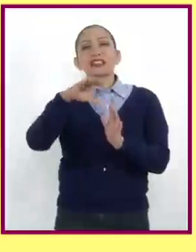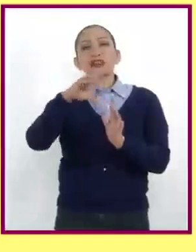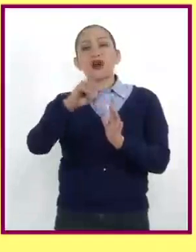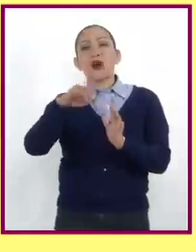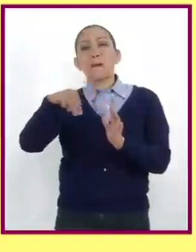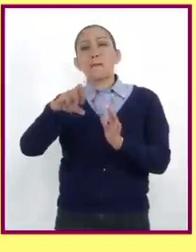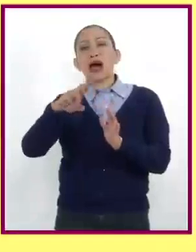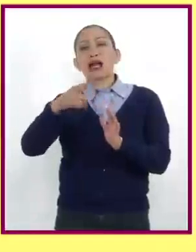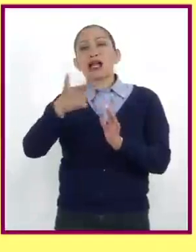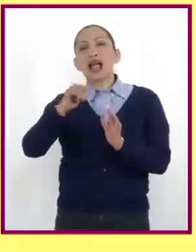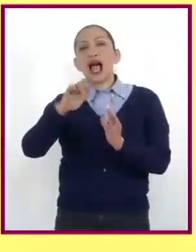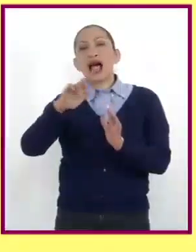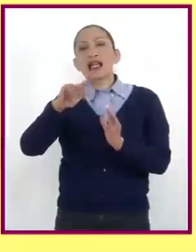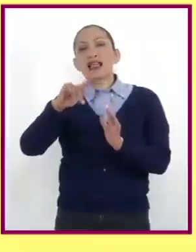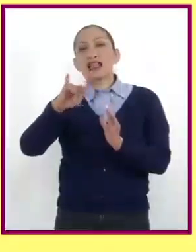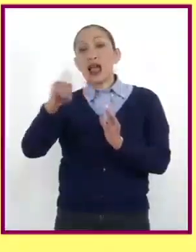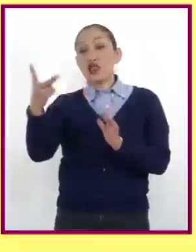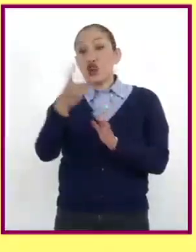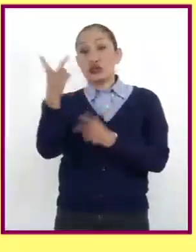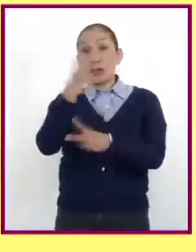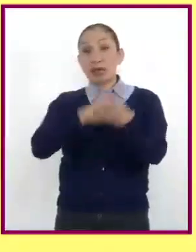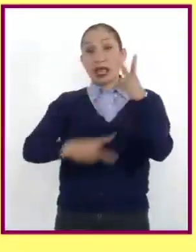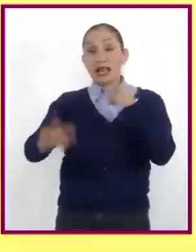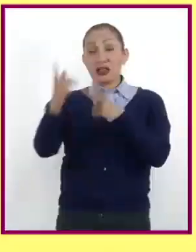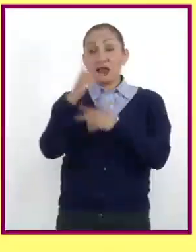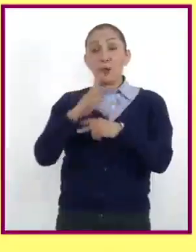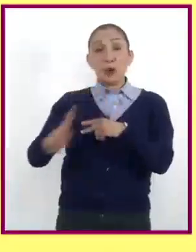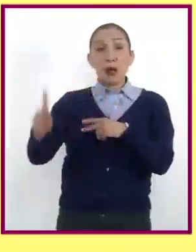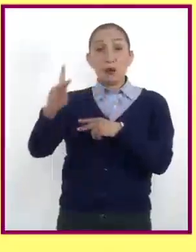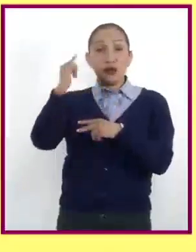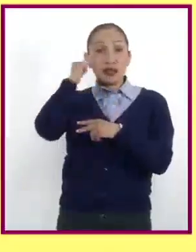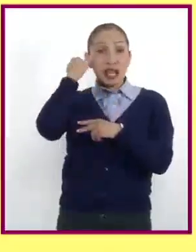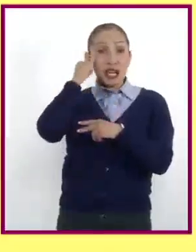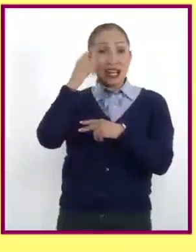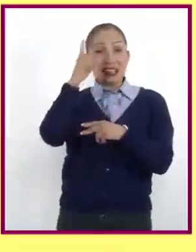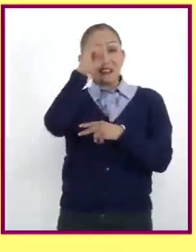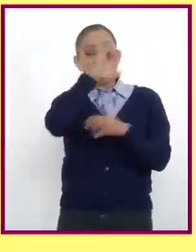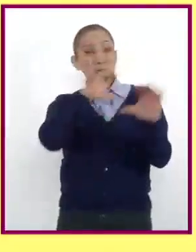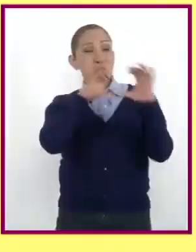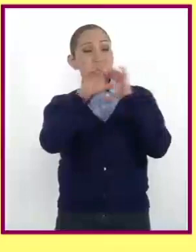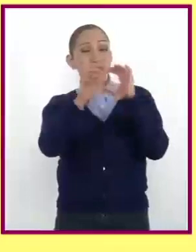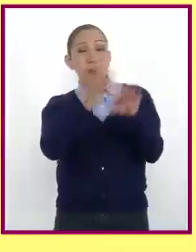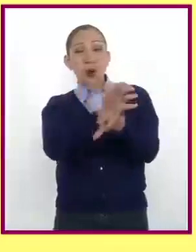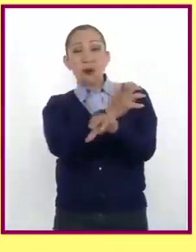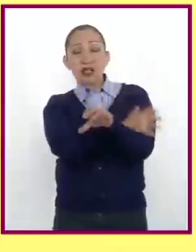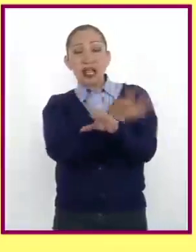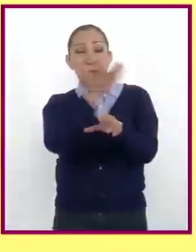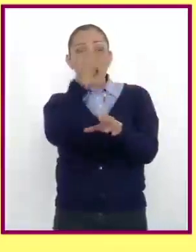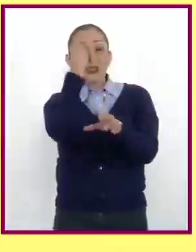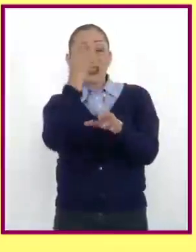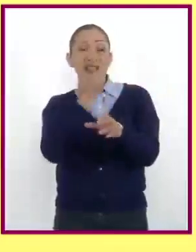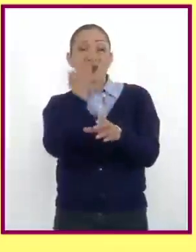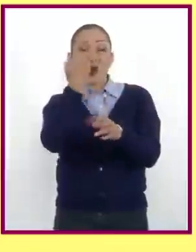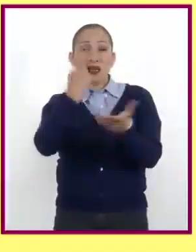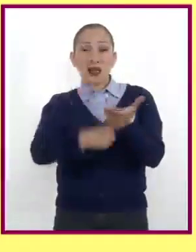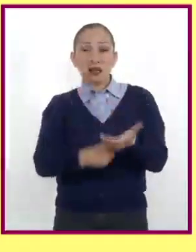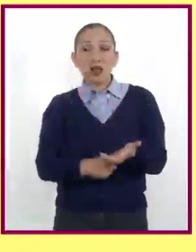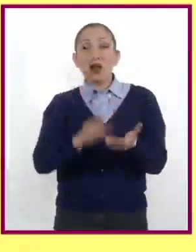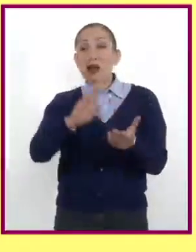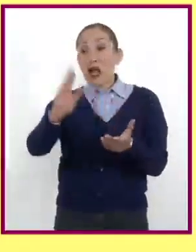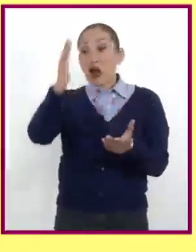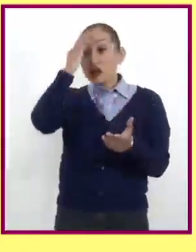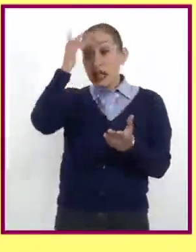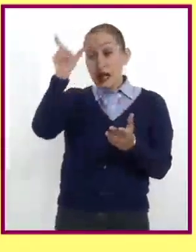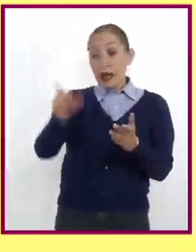estudiantes provenientes de una comunidad indígena con dificultades para comunicarse con sus compañeros y aprender en la escuela. Reconocer